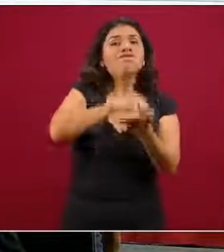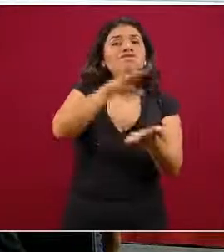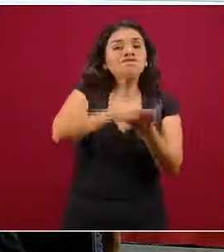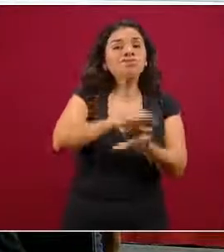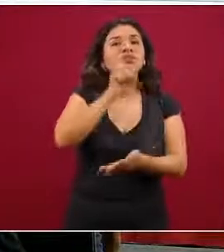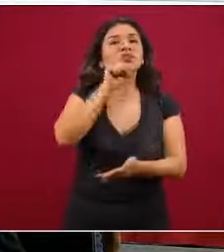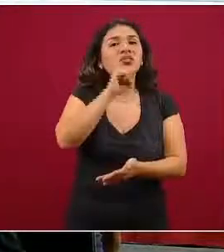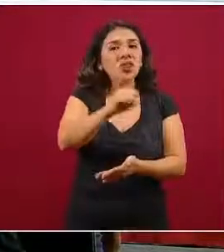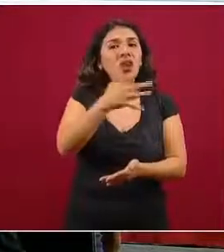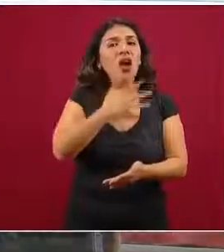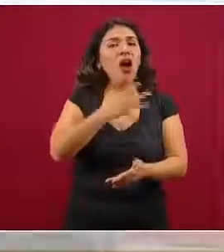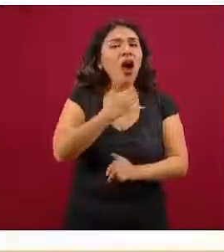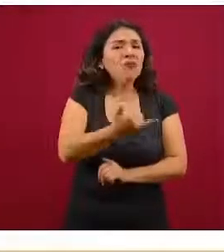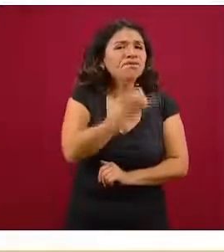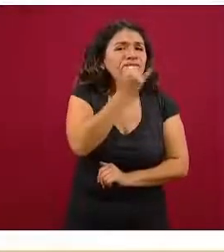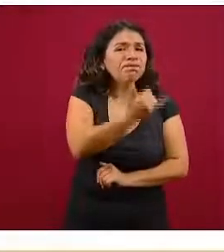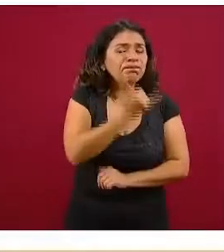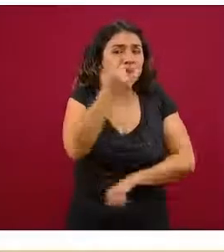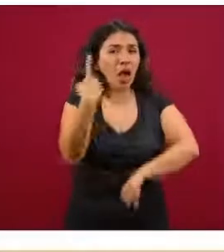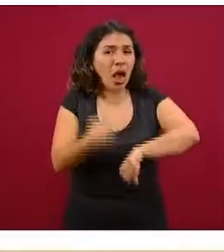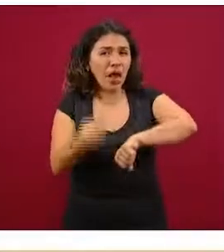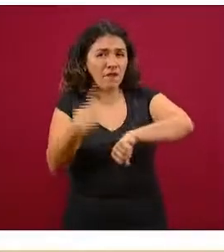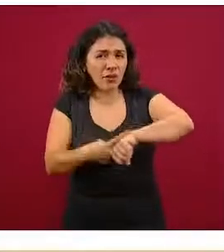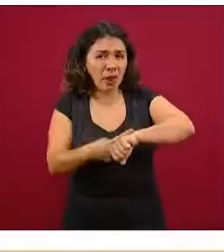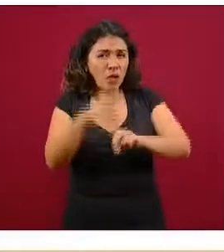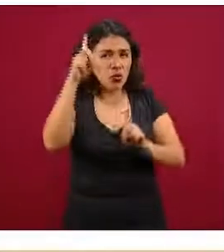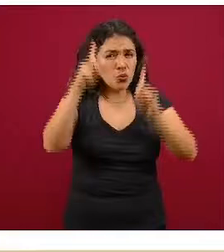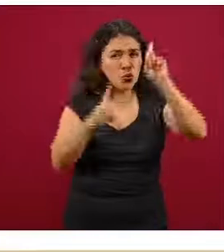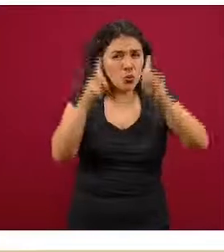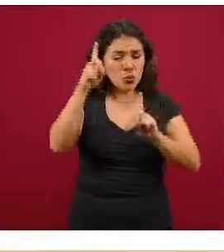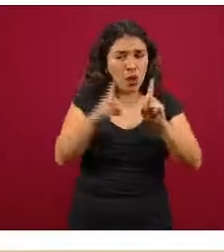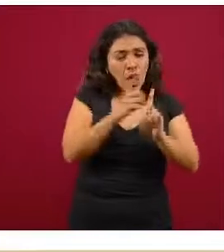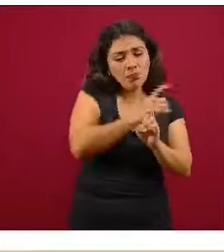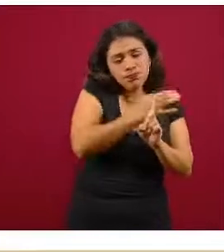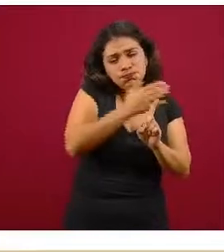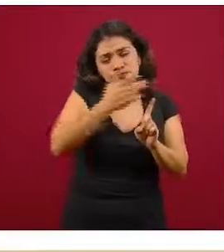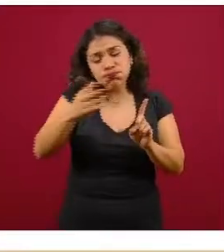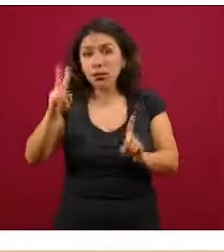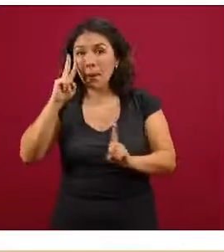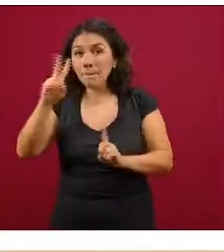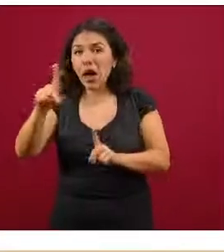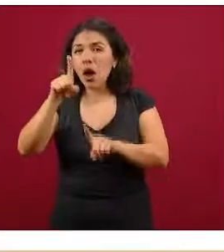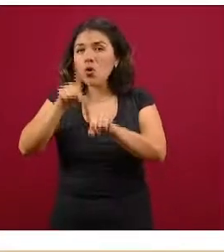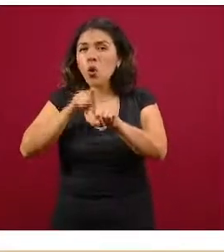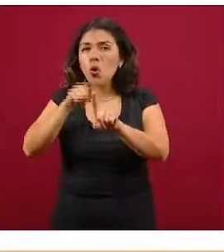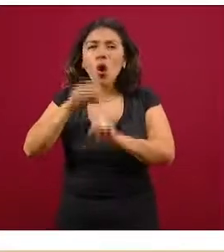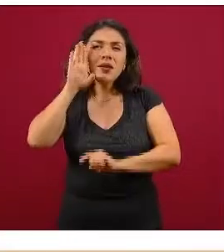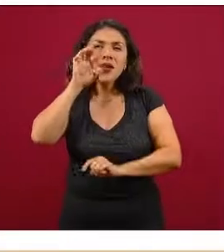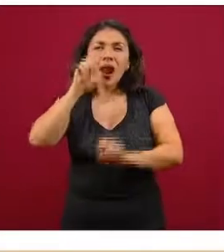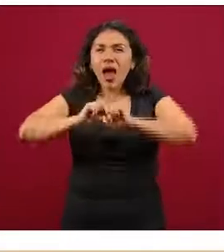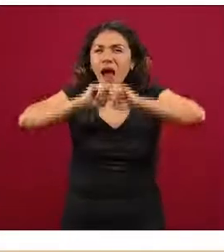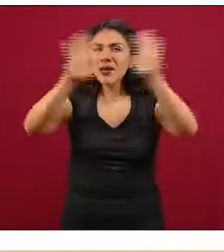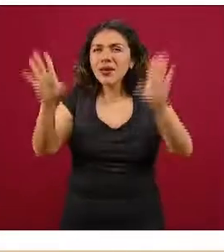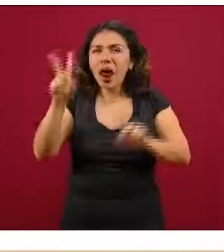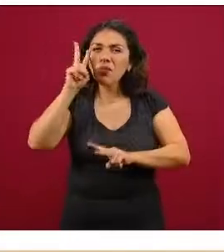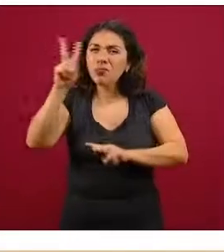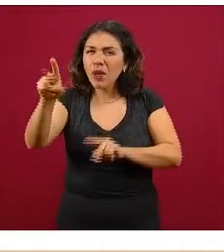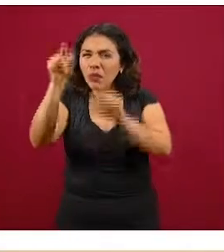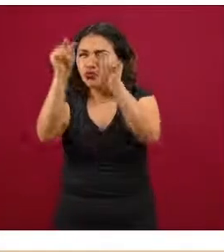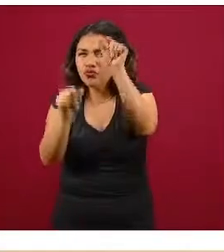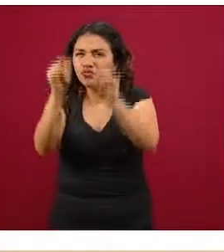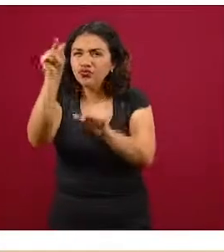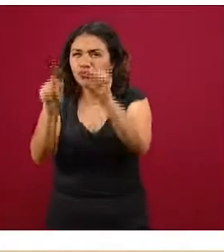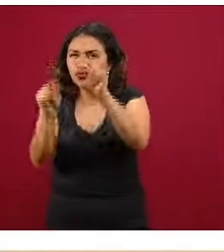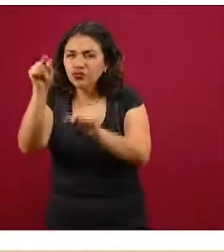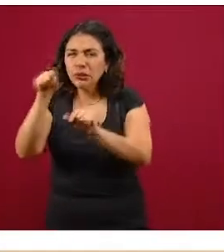como casos sospechosos de la enfermedad. De estas podemos ver que en las barras de color naranja claro, que son las que están en